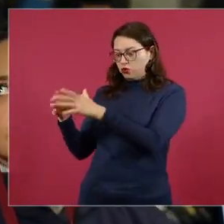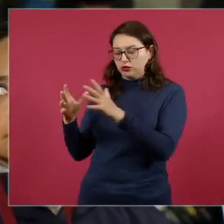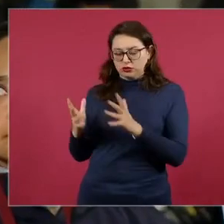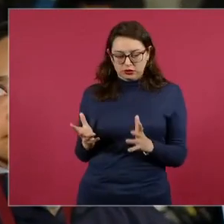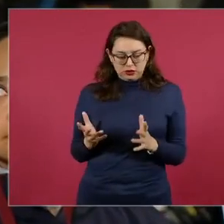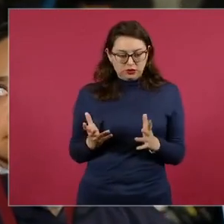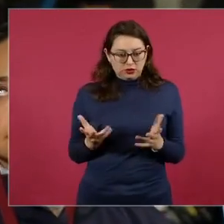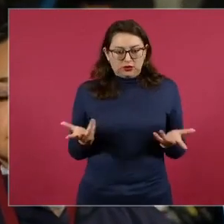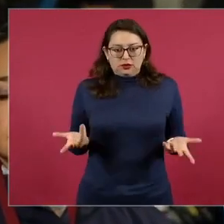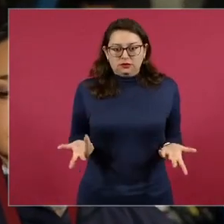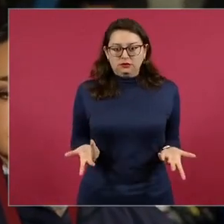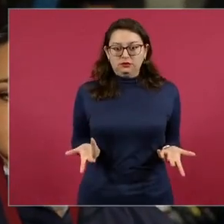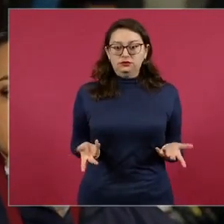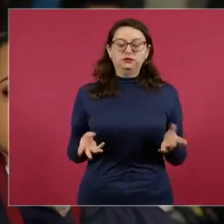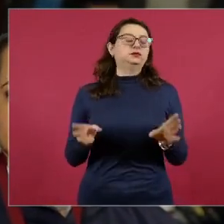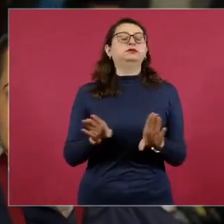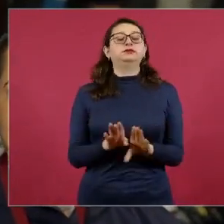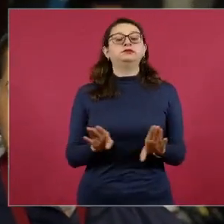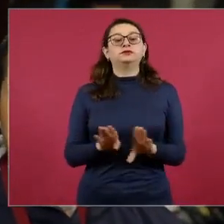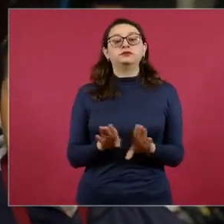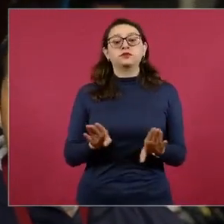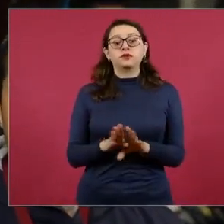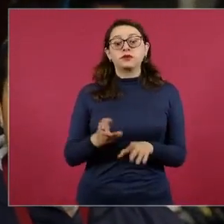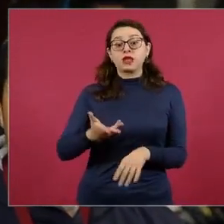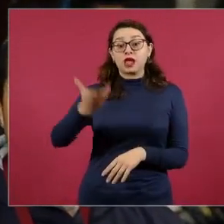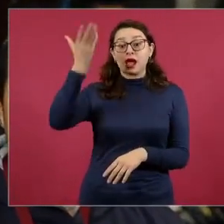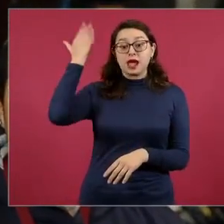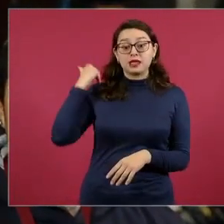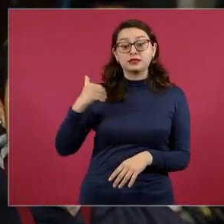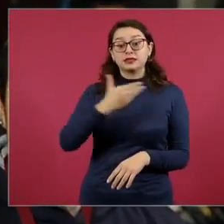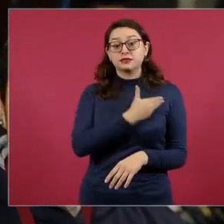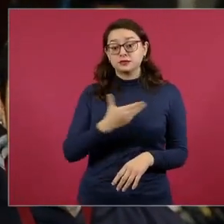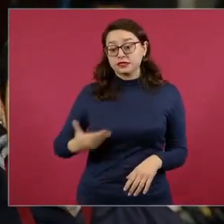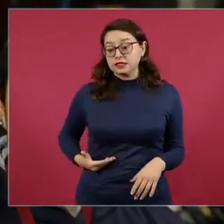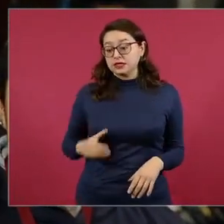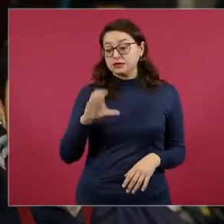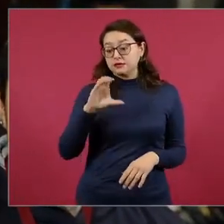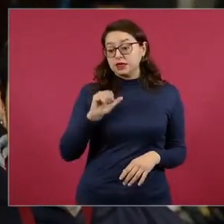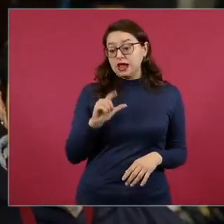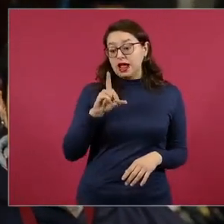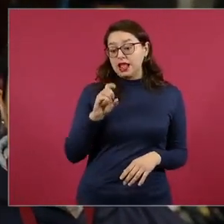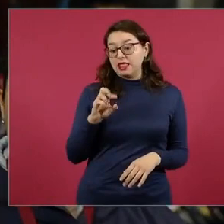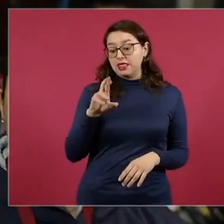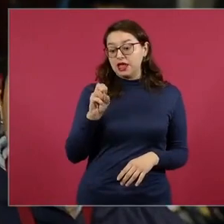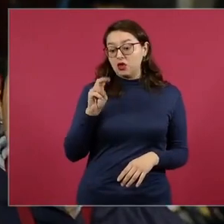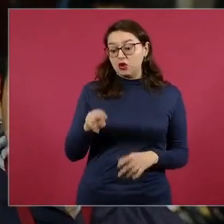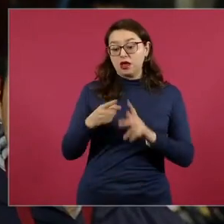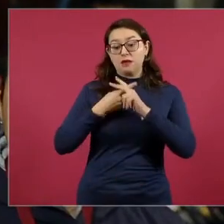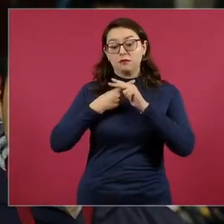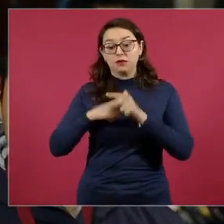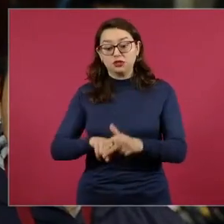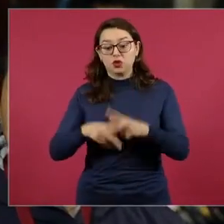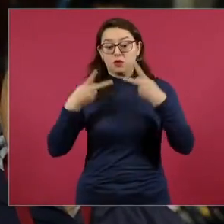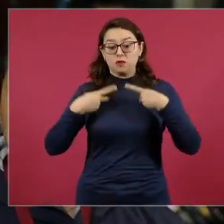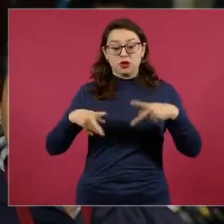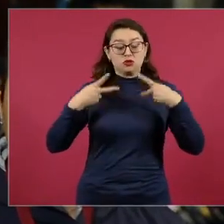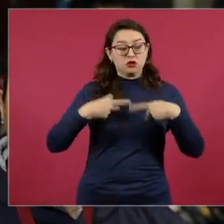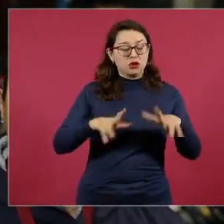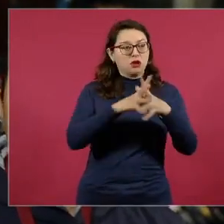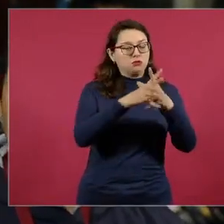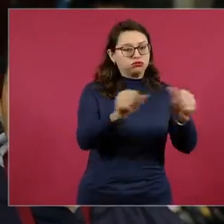una lucha desde la pesadilla de Felipe Calderón y la de Peña Nieto para poder tener una